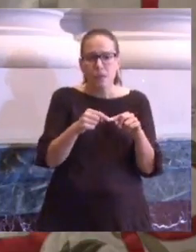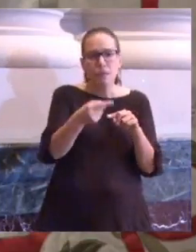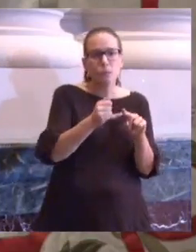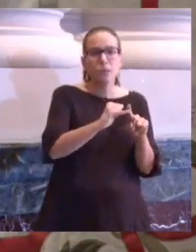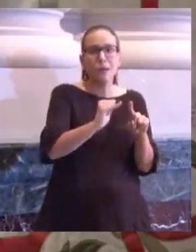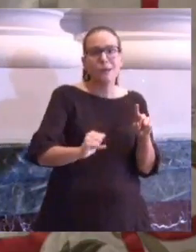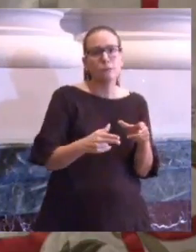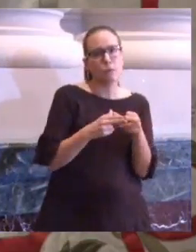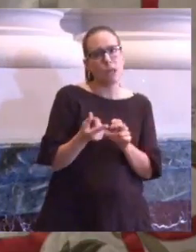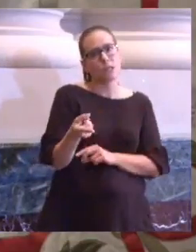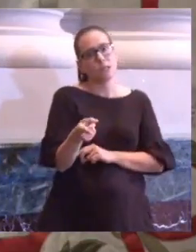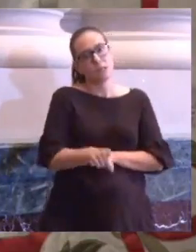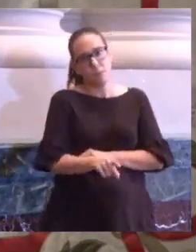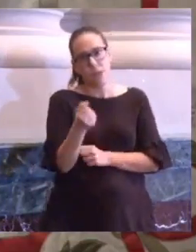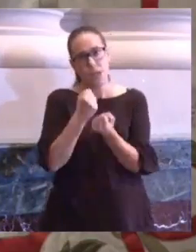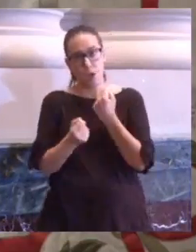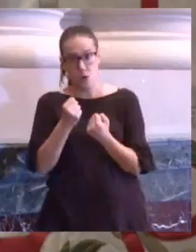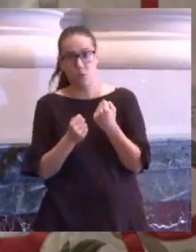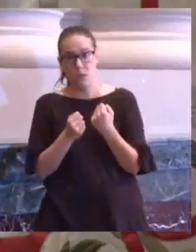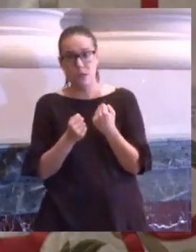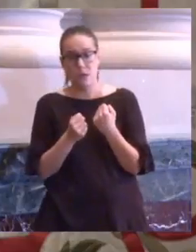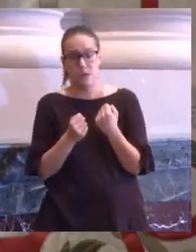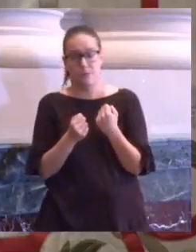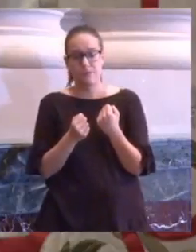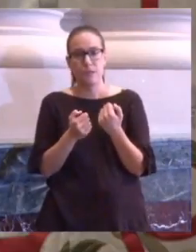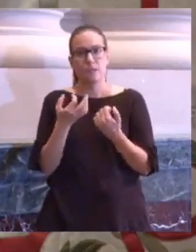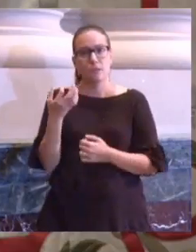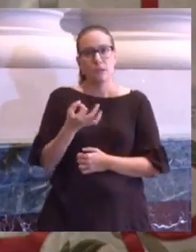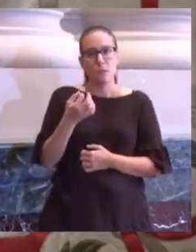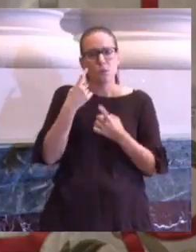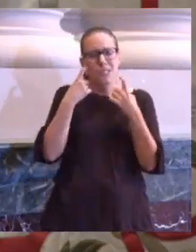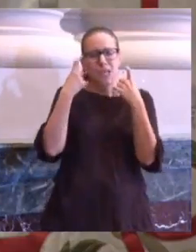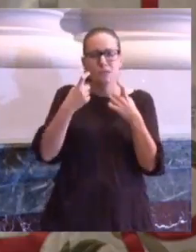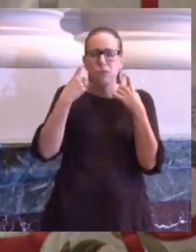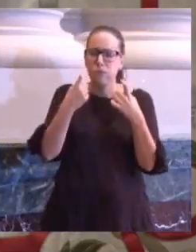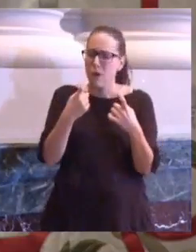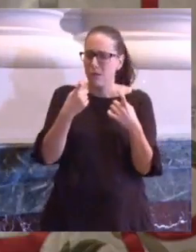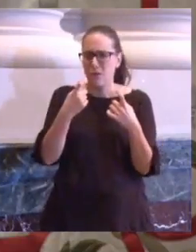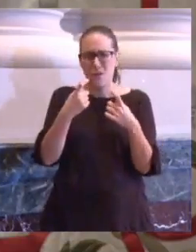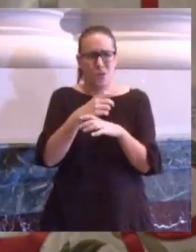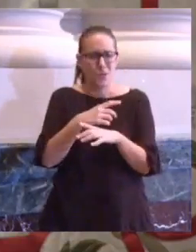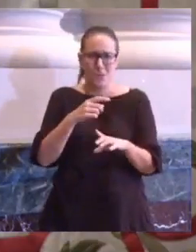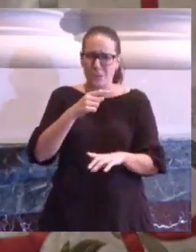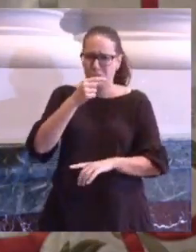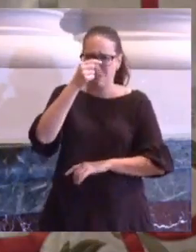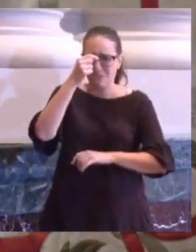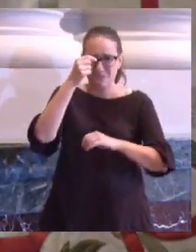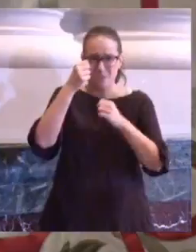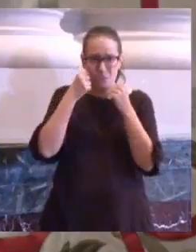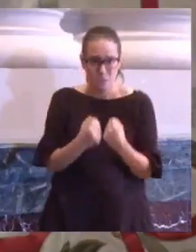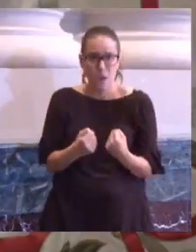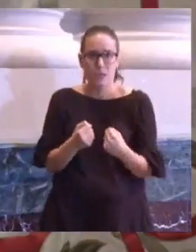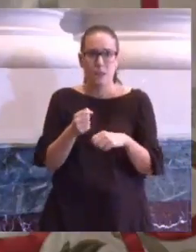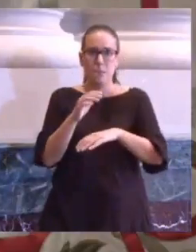derivada de la sanitaria, y va a haber que realizar un esfuerzo ímprobo desde los distintos gobiernos